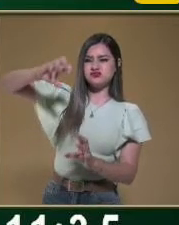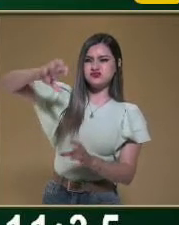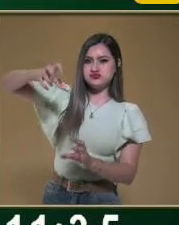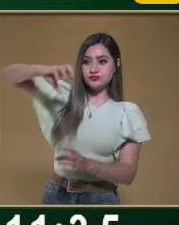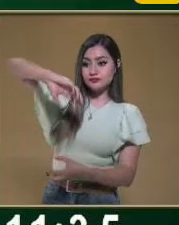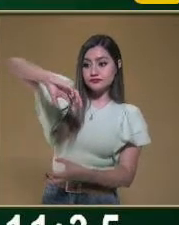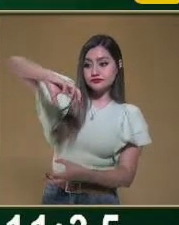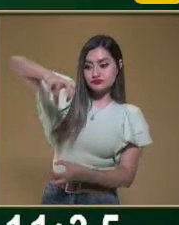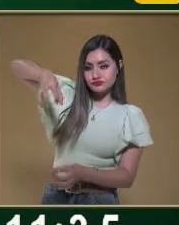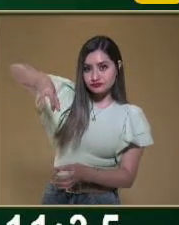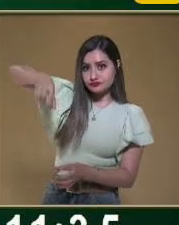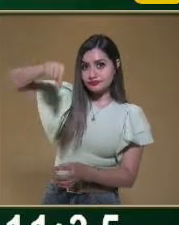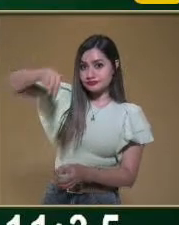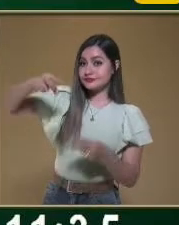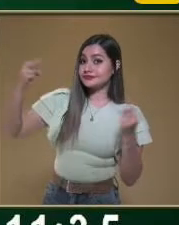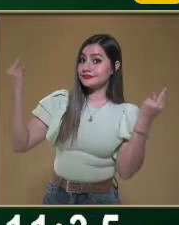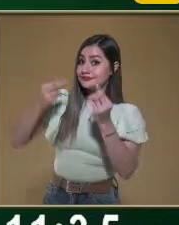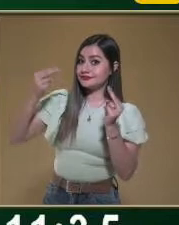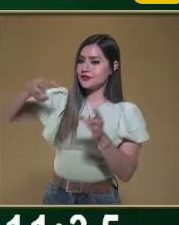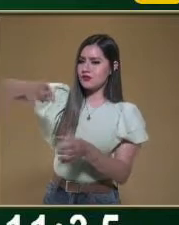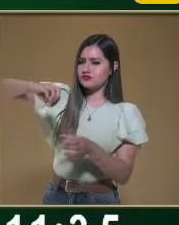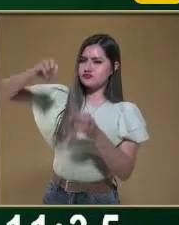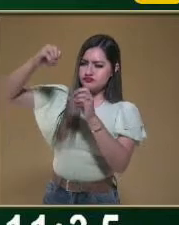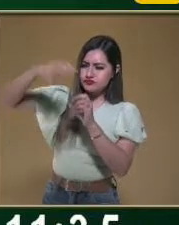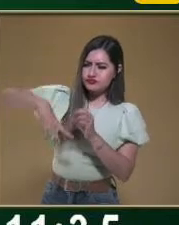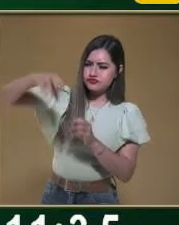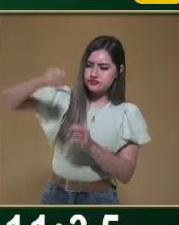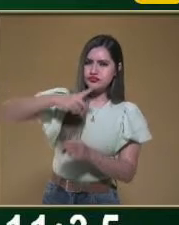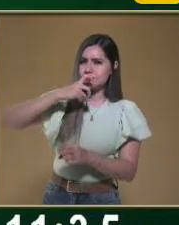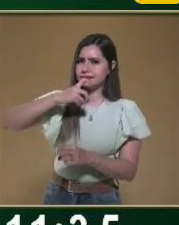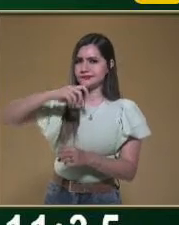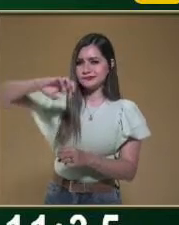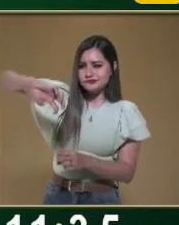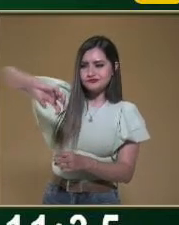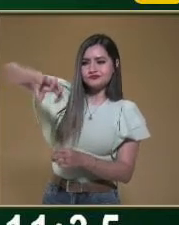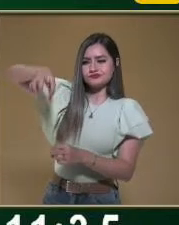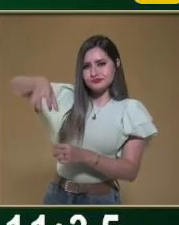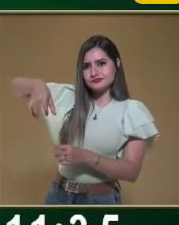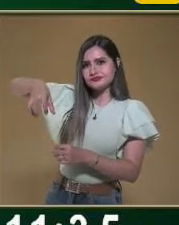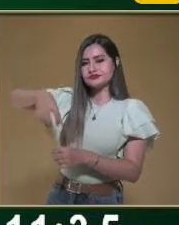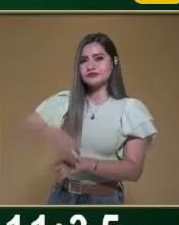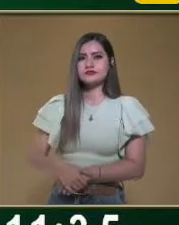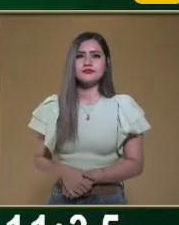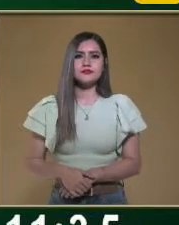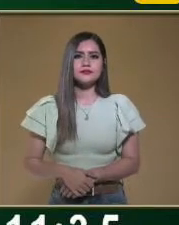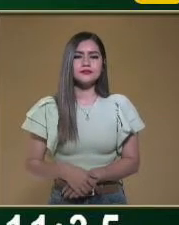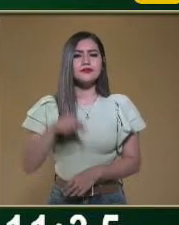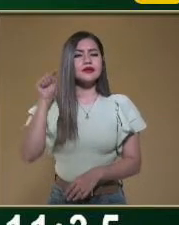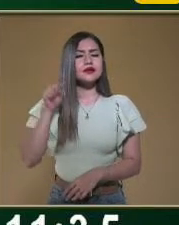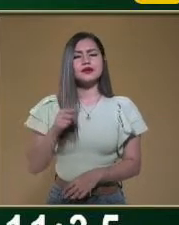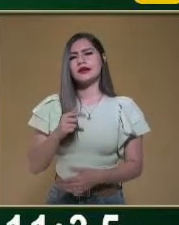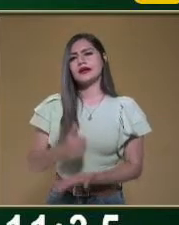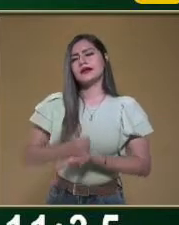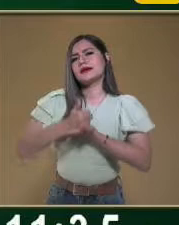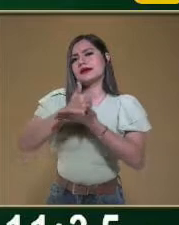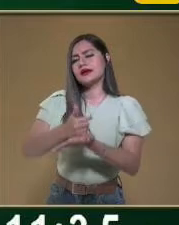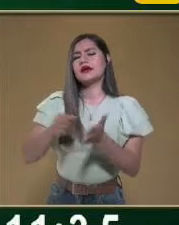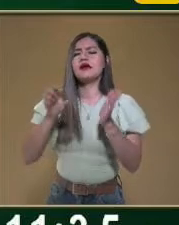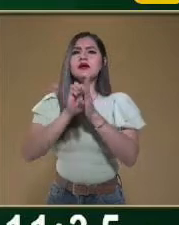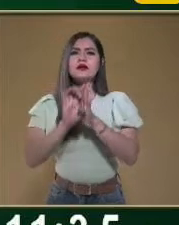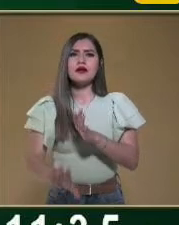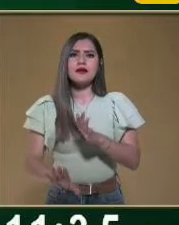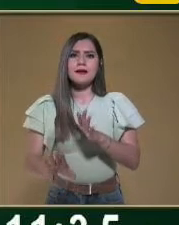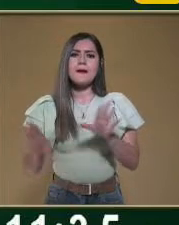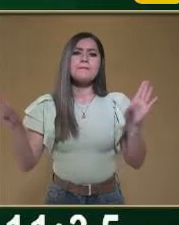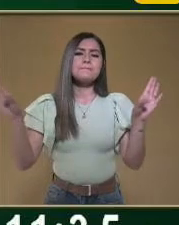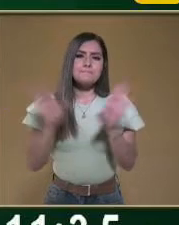agua es un recurso no renovable. Este cartel, maestra Ana, tiene la intención de que yo cambie mis hábitos